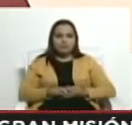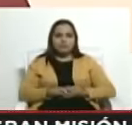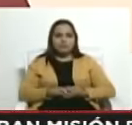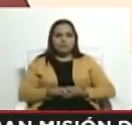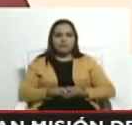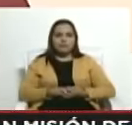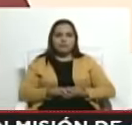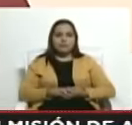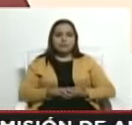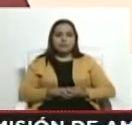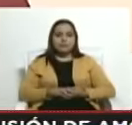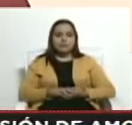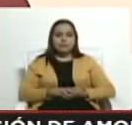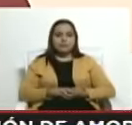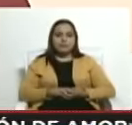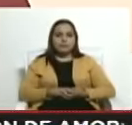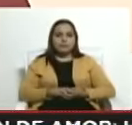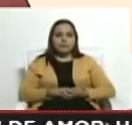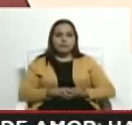Y